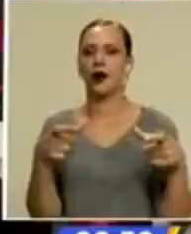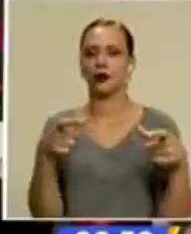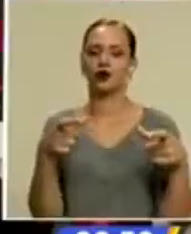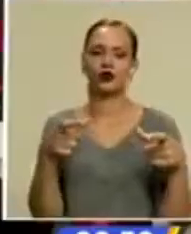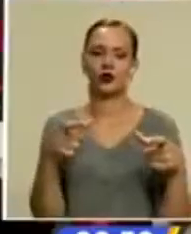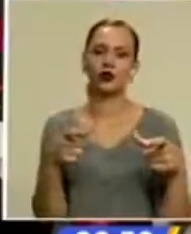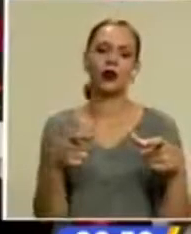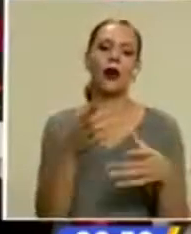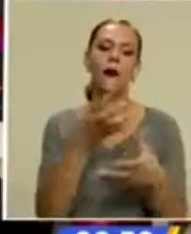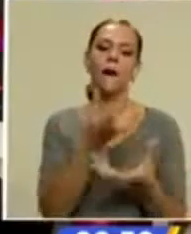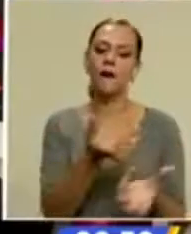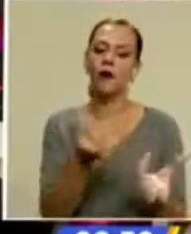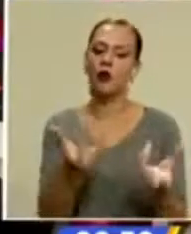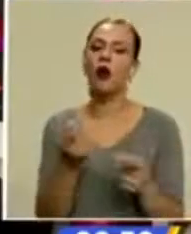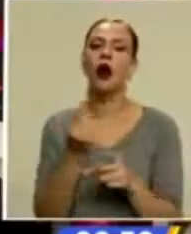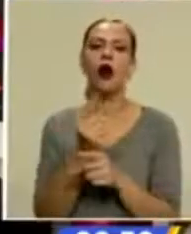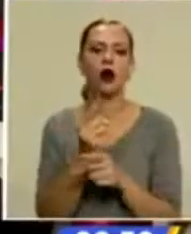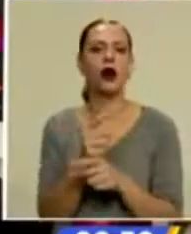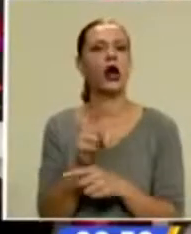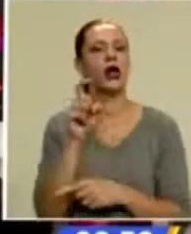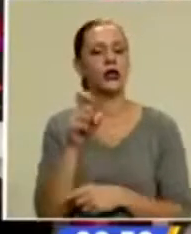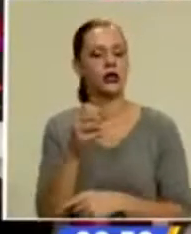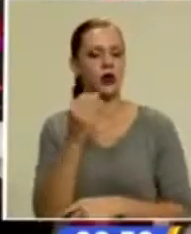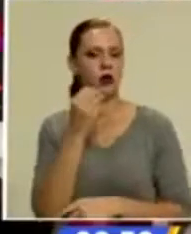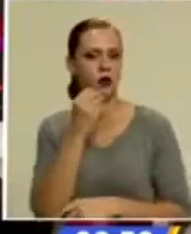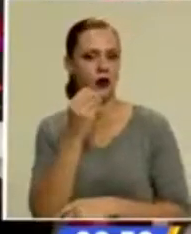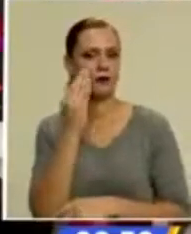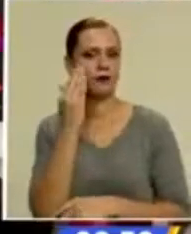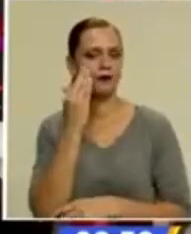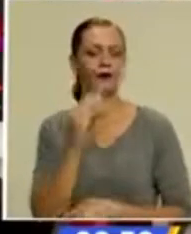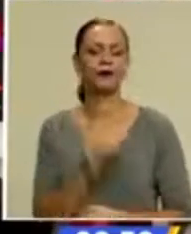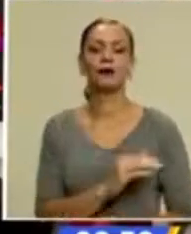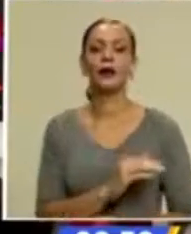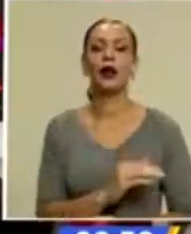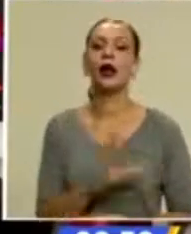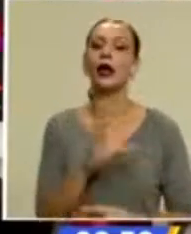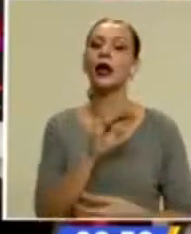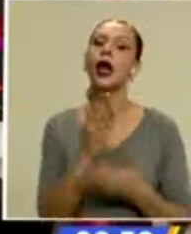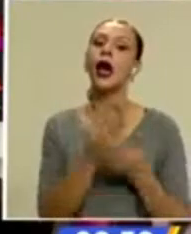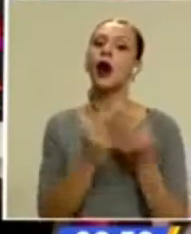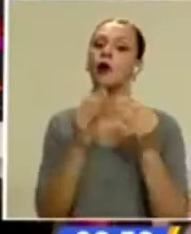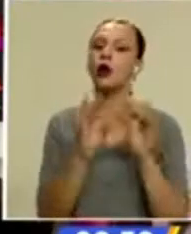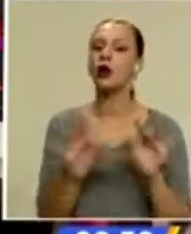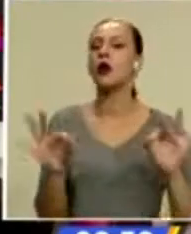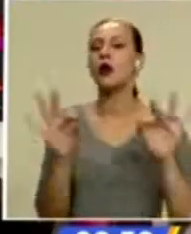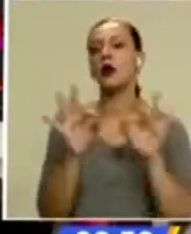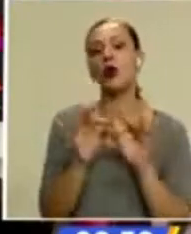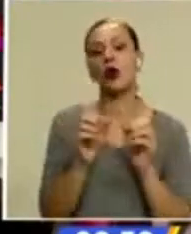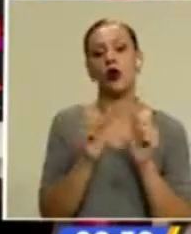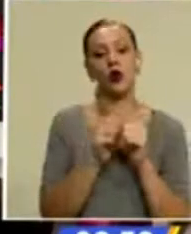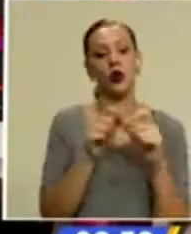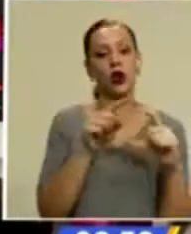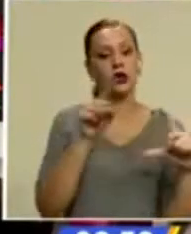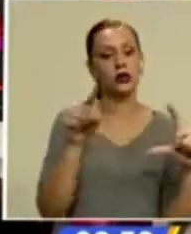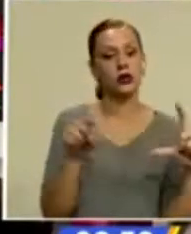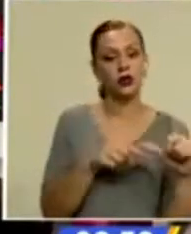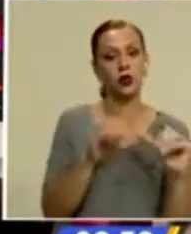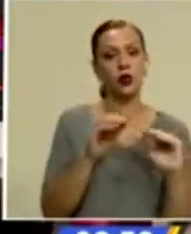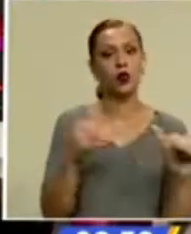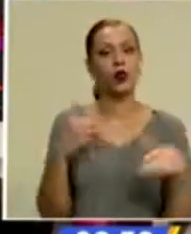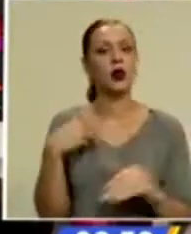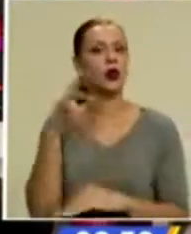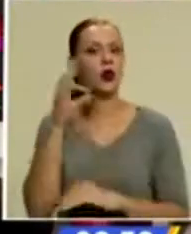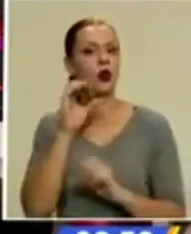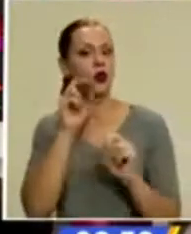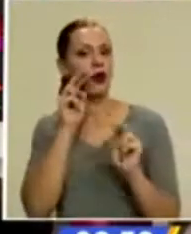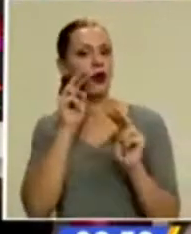el plato en las porciones adecuadas que debemos consumir. Okay, perfecto. Y hay algo también muy importante, junto al círculo, ahí los niños y las niñas